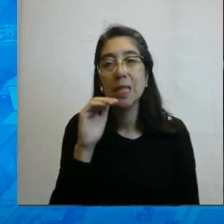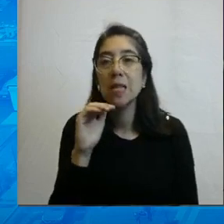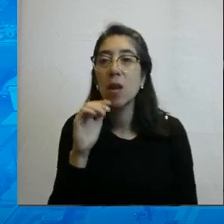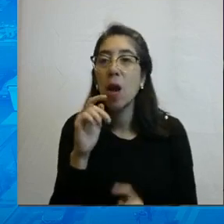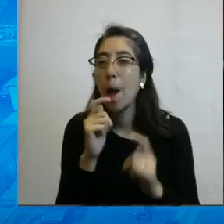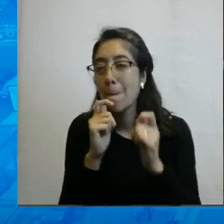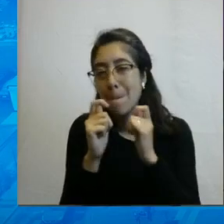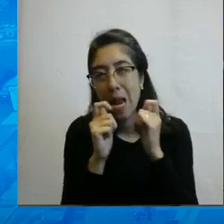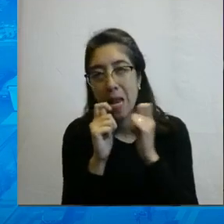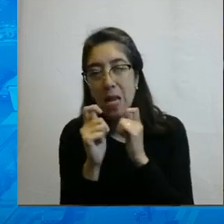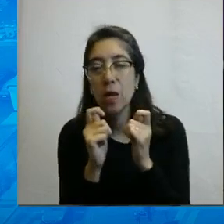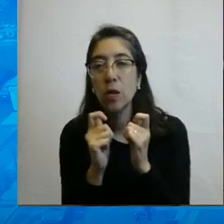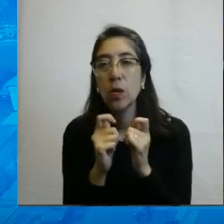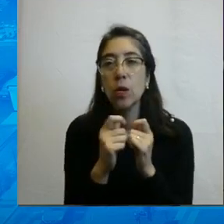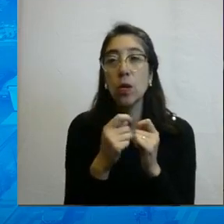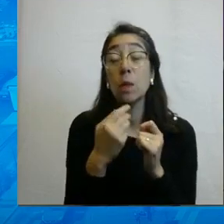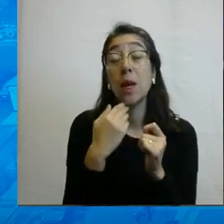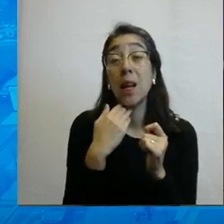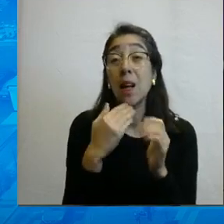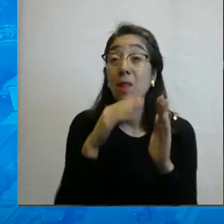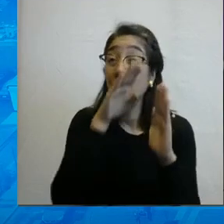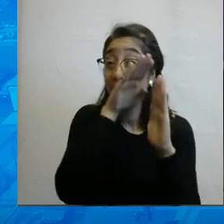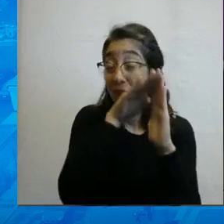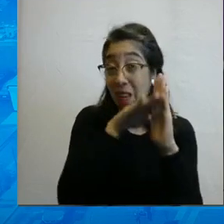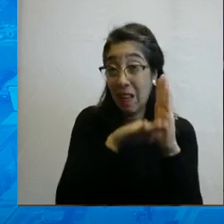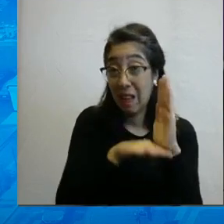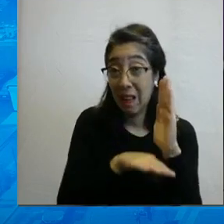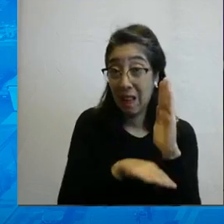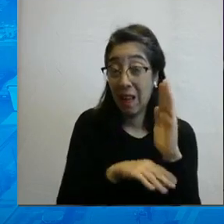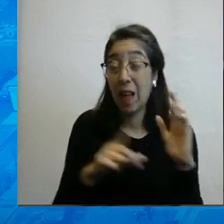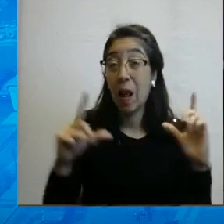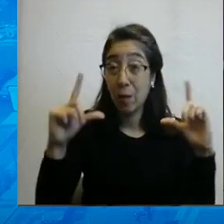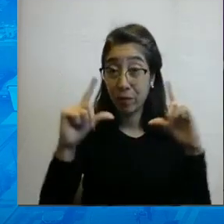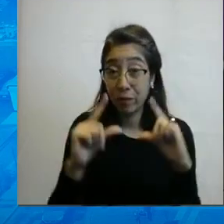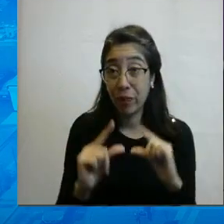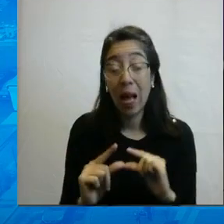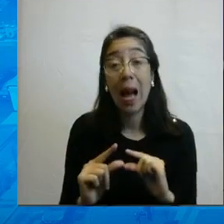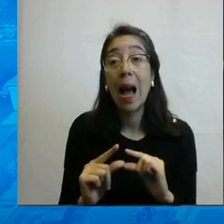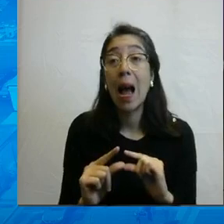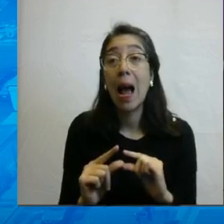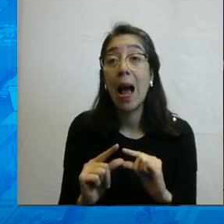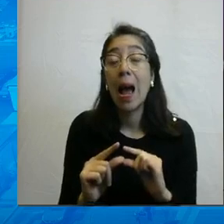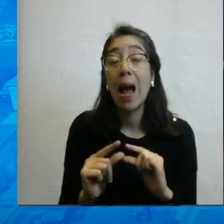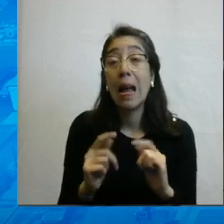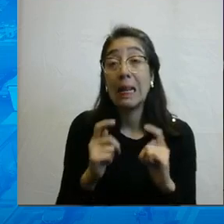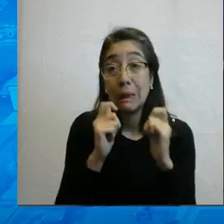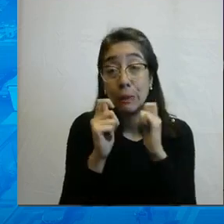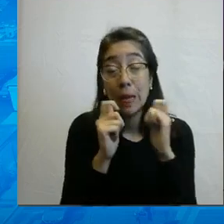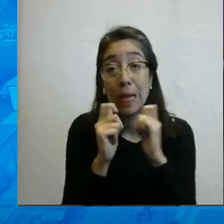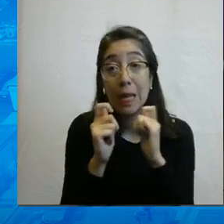lo tanto, para disminuir la vulnerabilidad al respecto, incluso en cosas tan simples